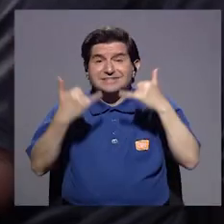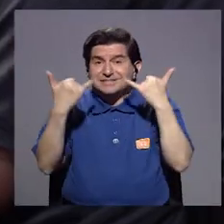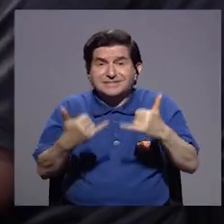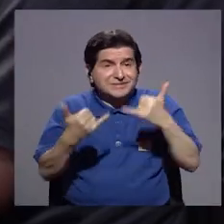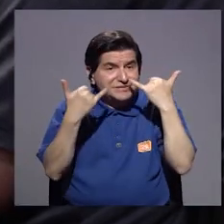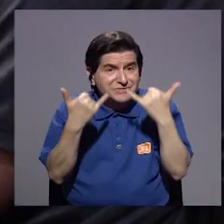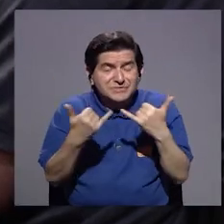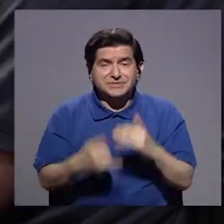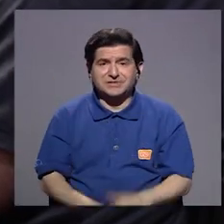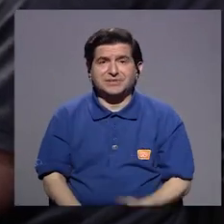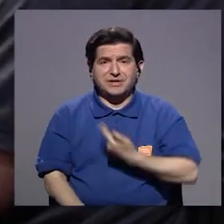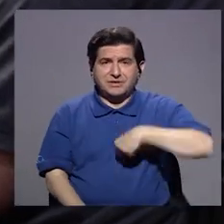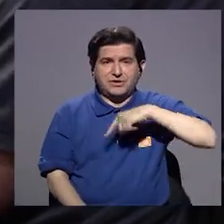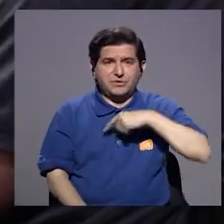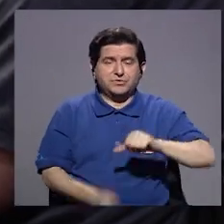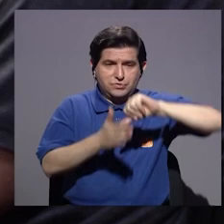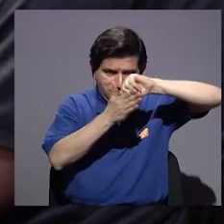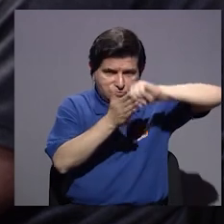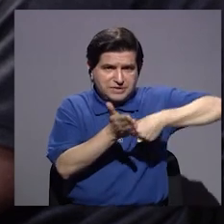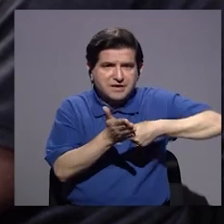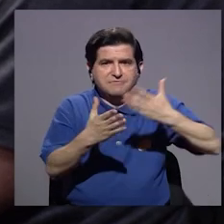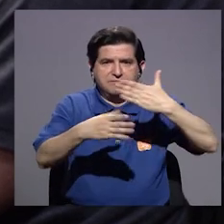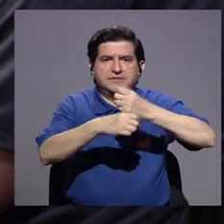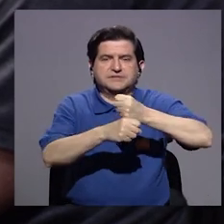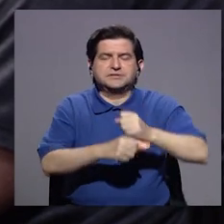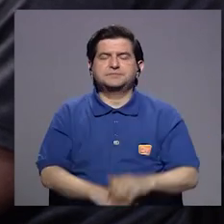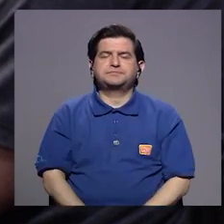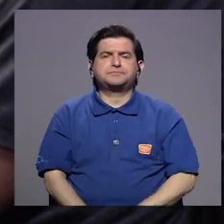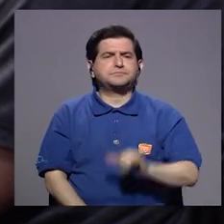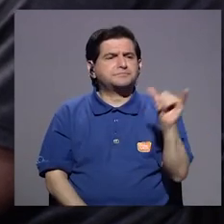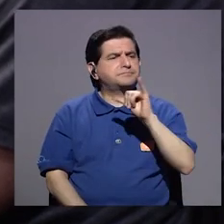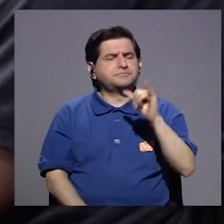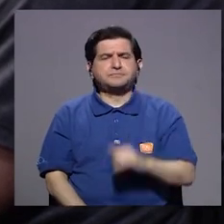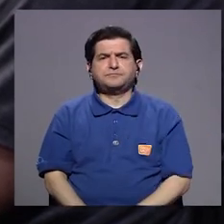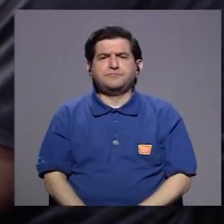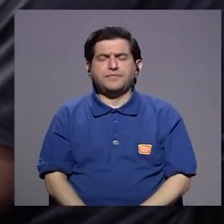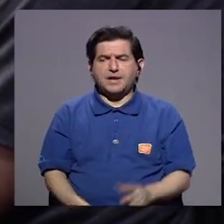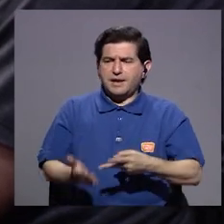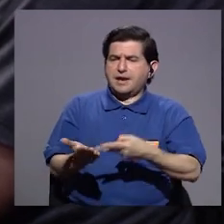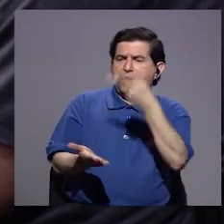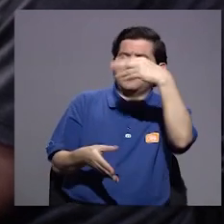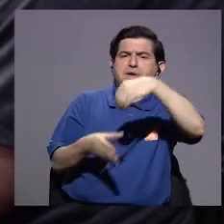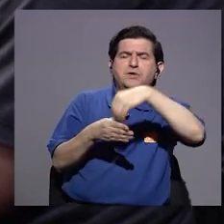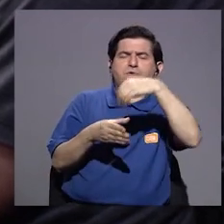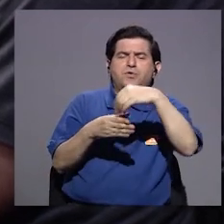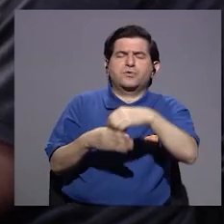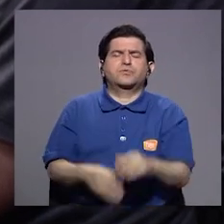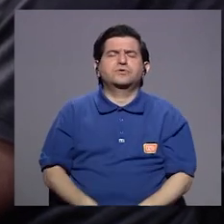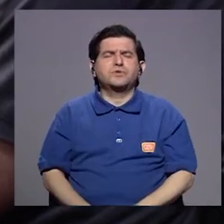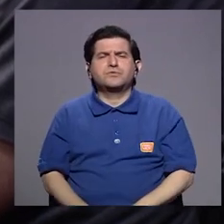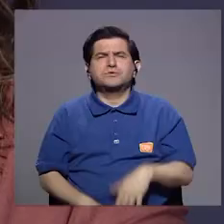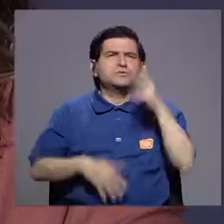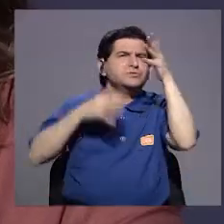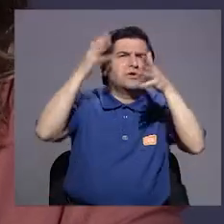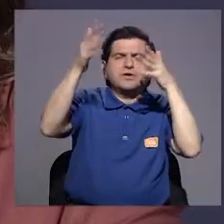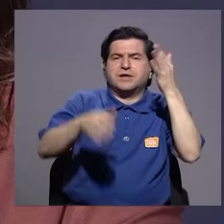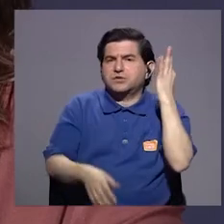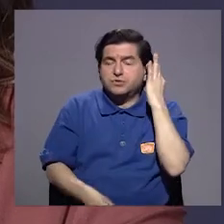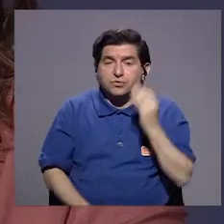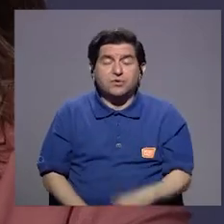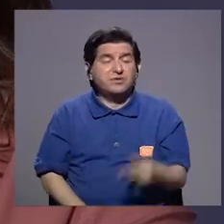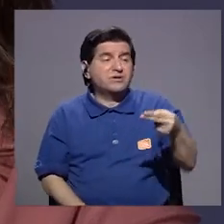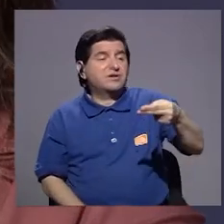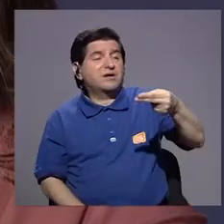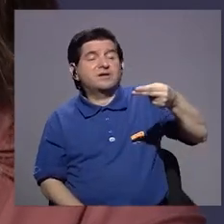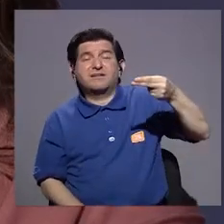por ejemplo, hacer un acento en este sentido. También tenemos que poner en valor el aporte creativo de las mujeres, que históricamente